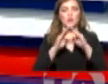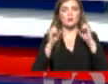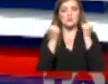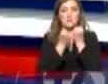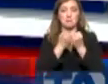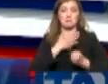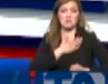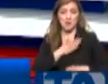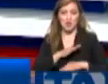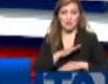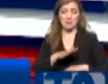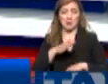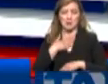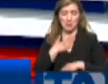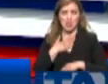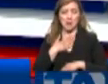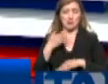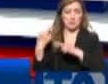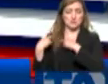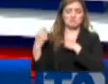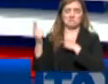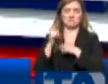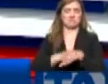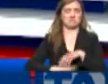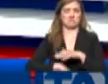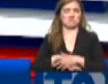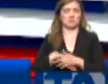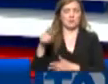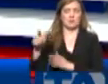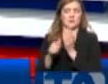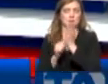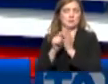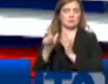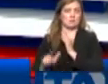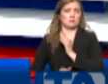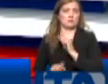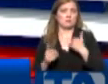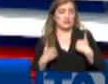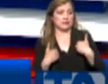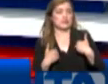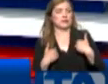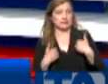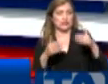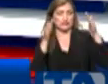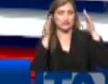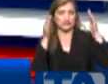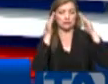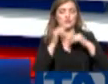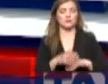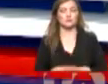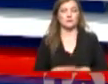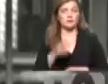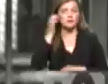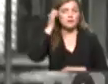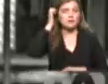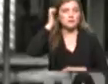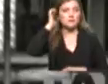que no es de su competencia, mientras que el Ministerio de Salud dice que sí los atiende.